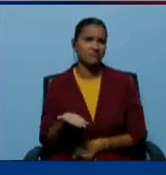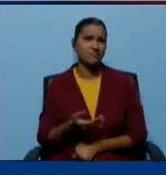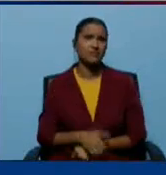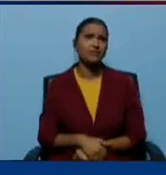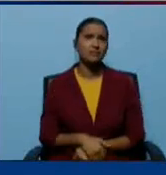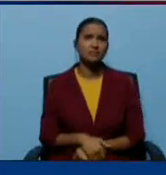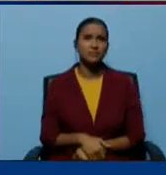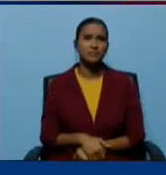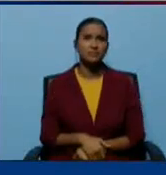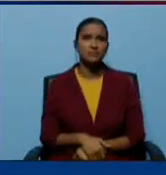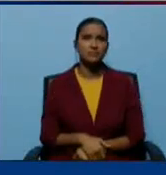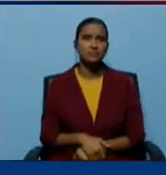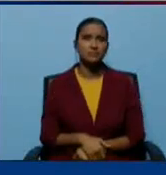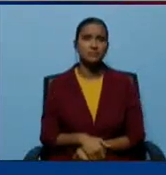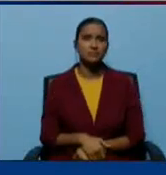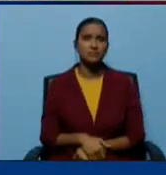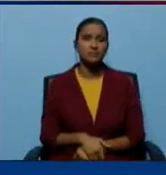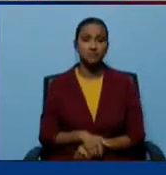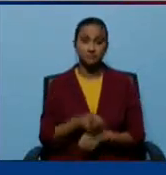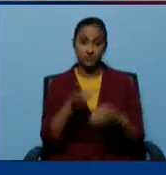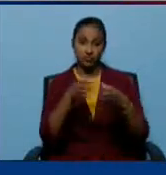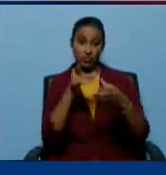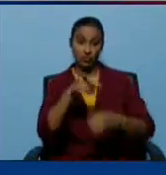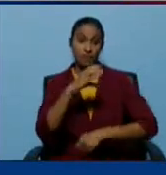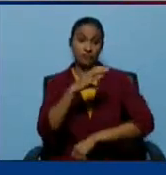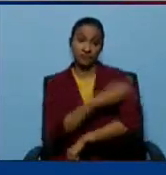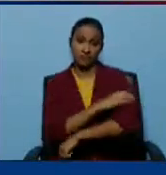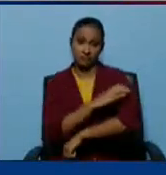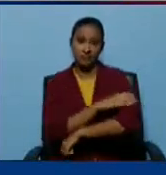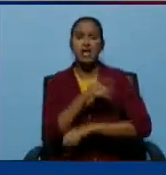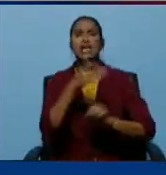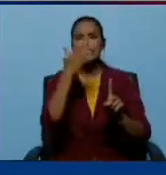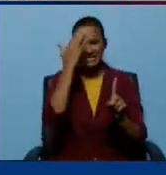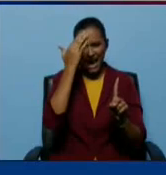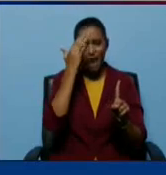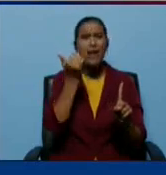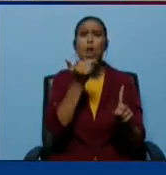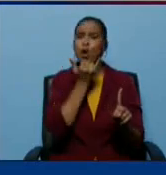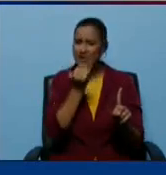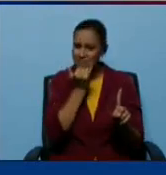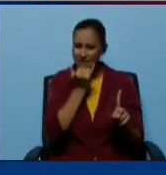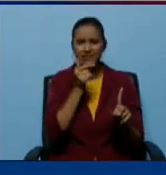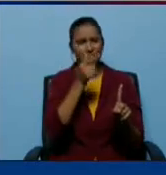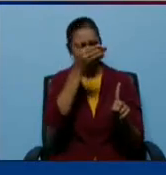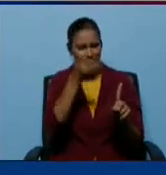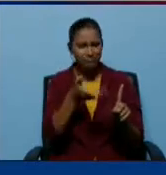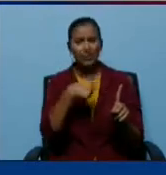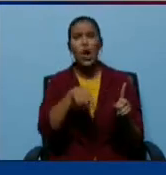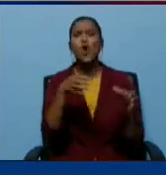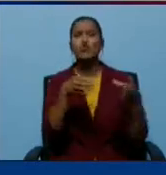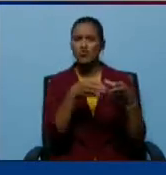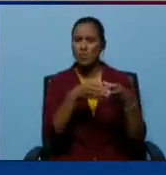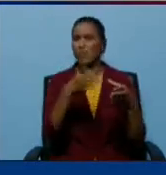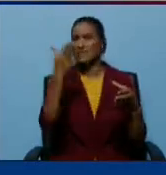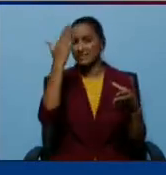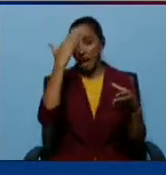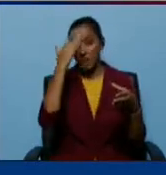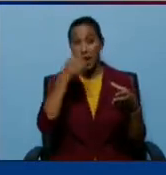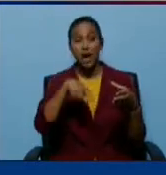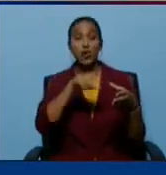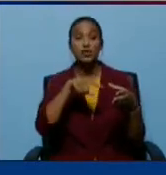En esos sectores de la derecha extremista, saben lo que está pasando. Si se quieren tapar los